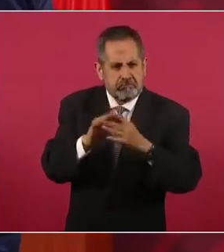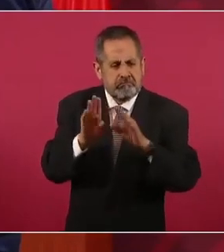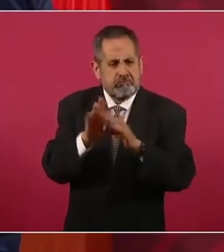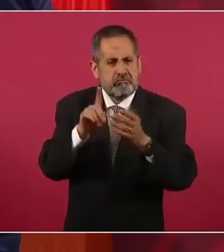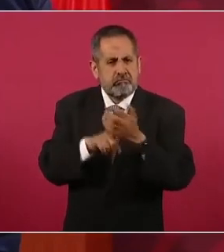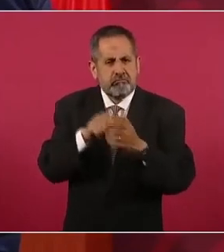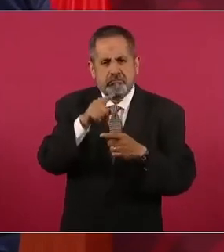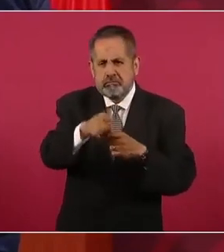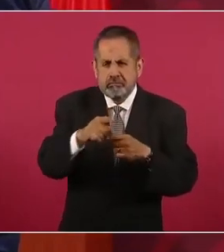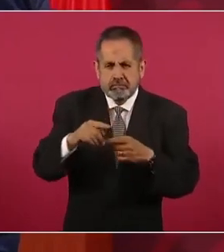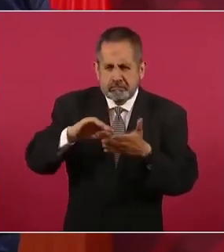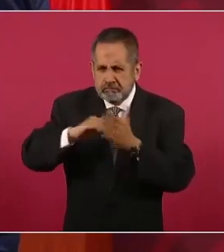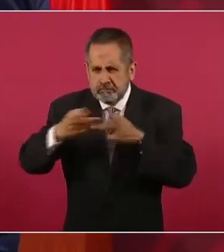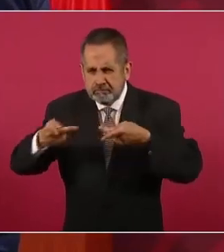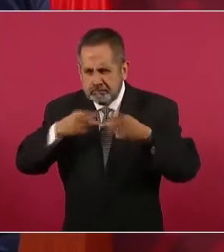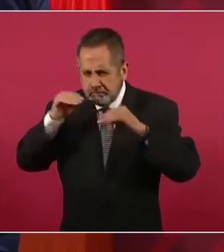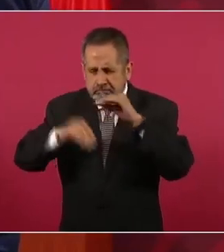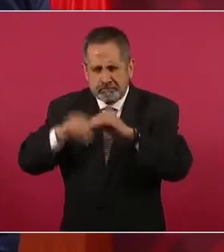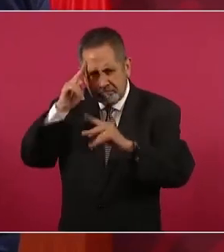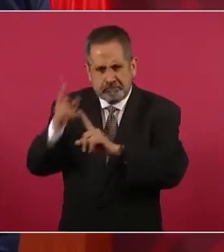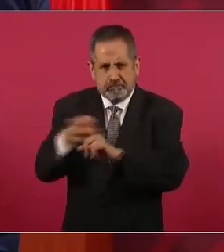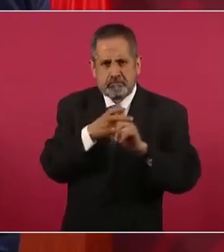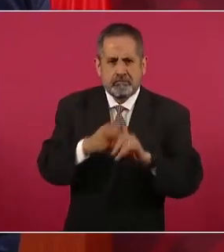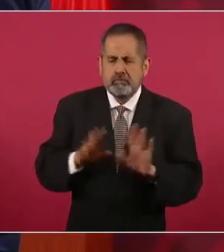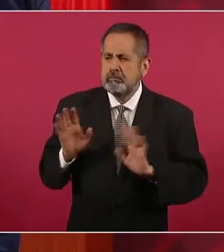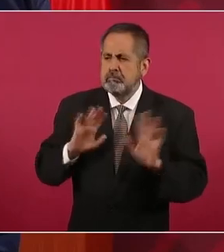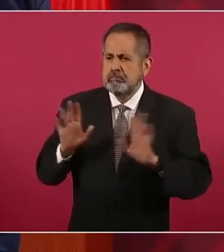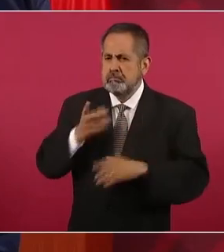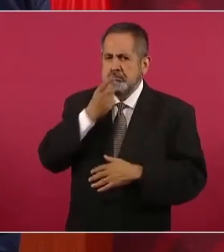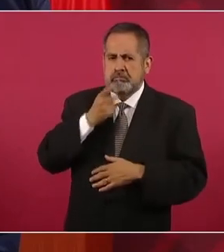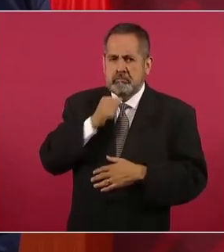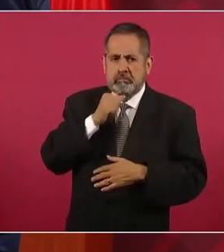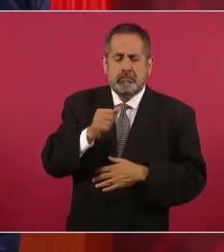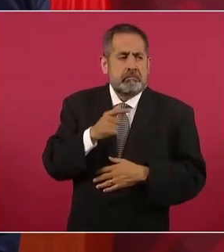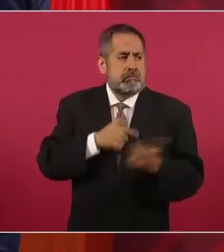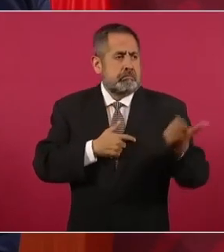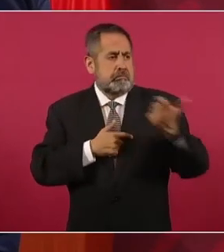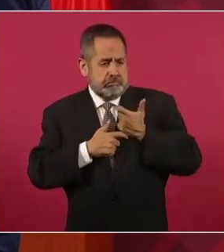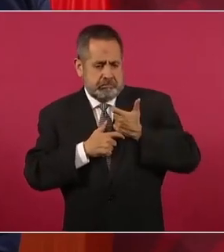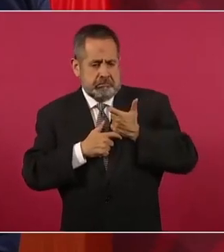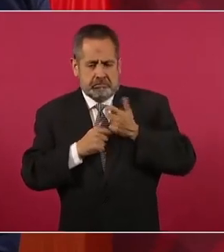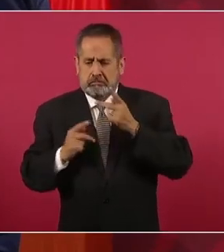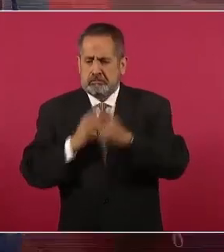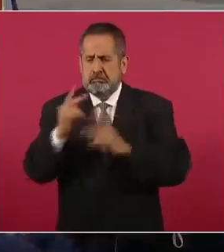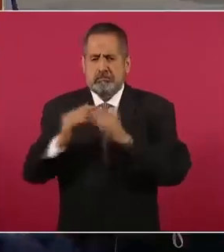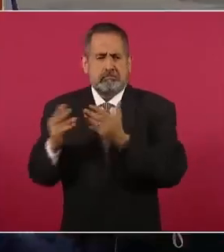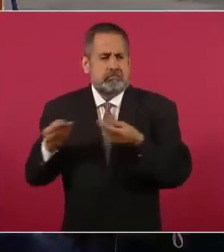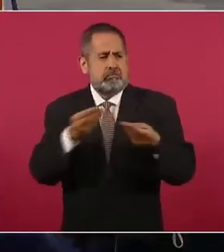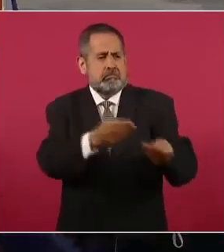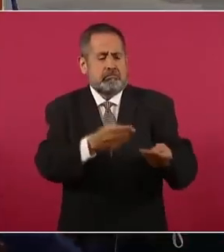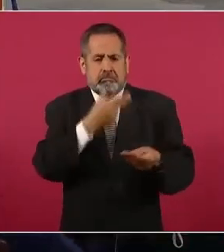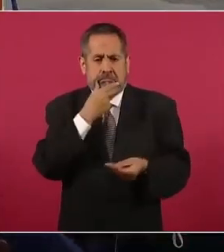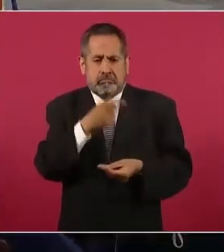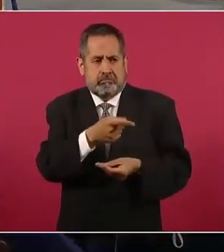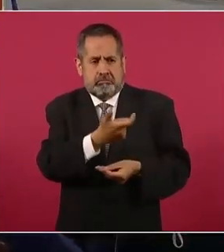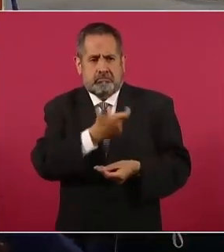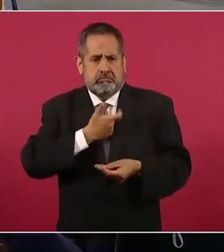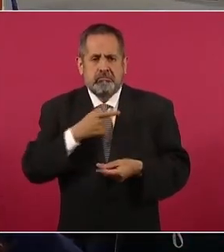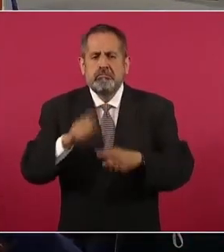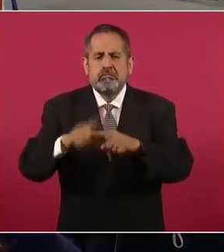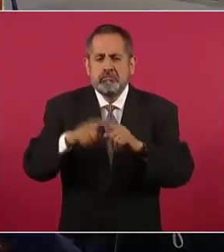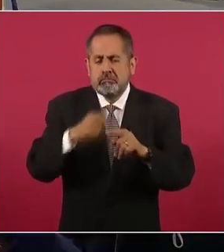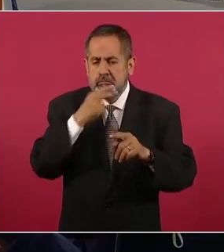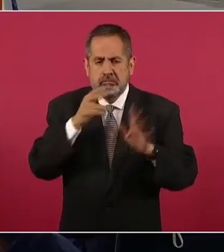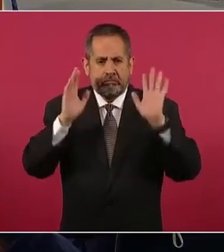urdió usted este secuestro? No, yo no urdí nada, señor. A mí me ofrecieron dinero para prestar mi casa. ¿Quién? Un tipo que se llama Salustio, señor. ¿Cuánto nombre